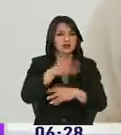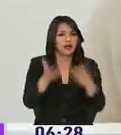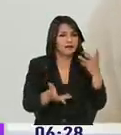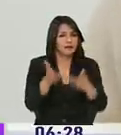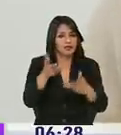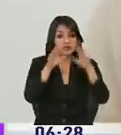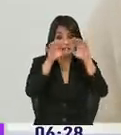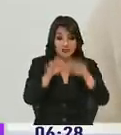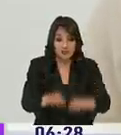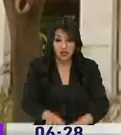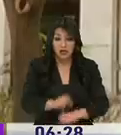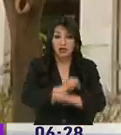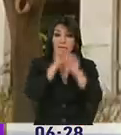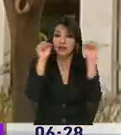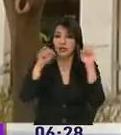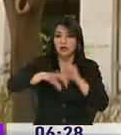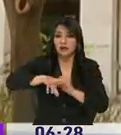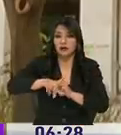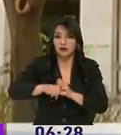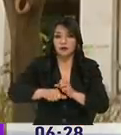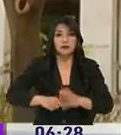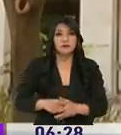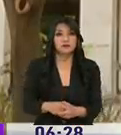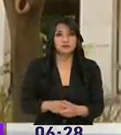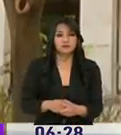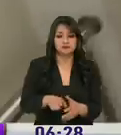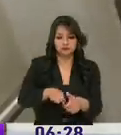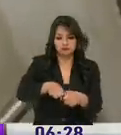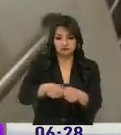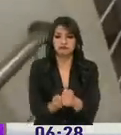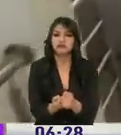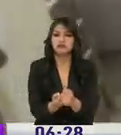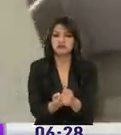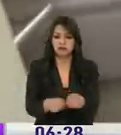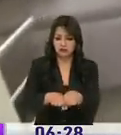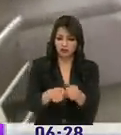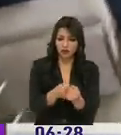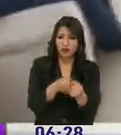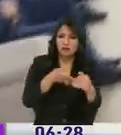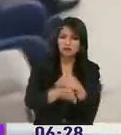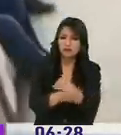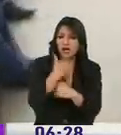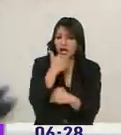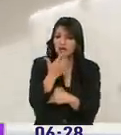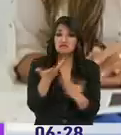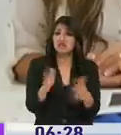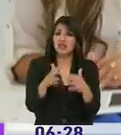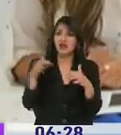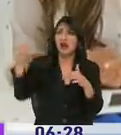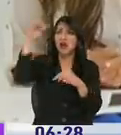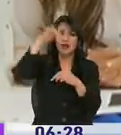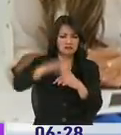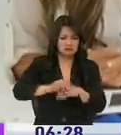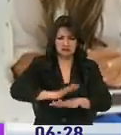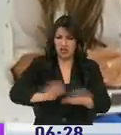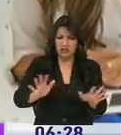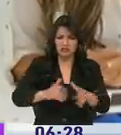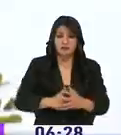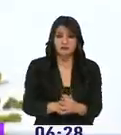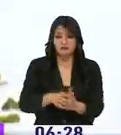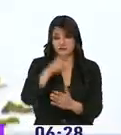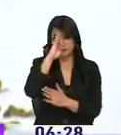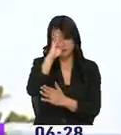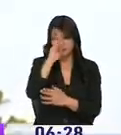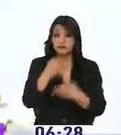haber sido en la madrugada. No partieron ninguna chapa ni se infiltraron por alguna parte del techo. La policía judicial apela a